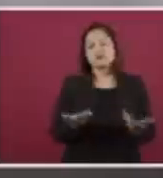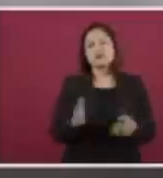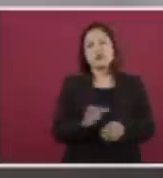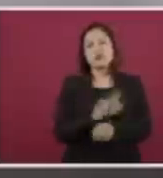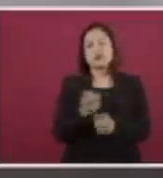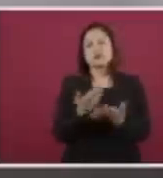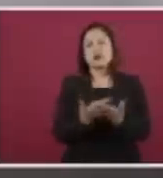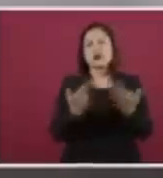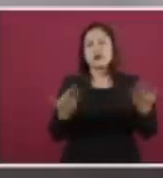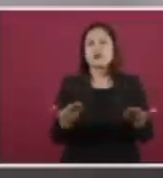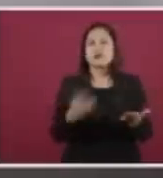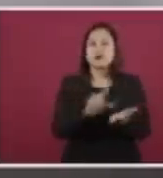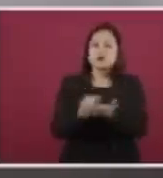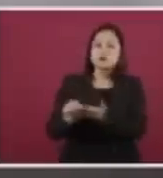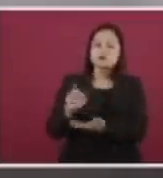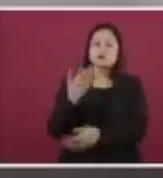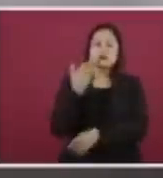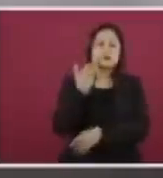que todos